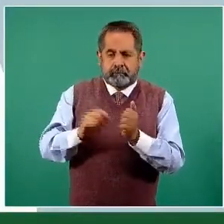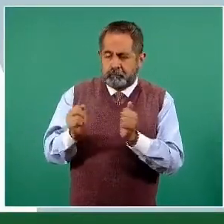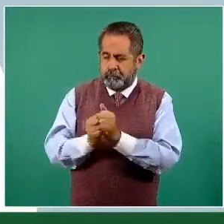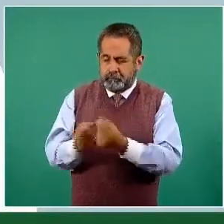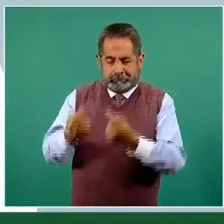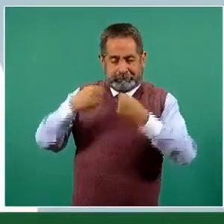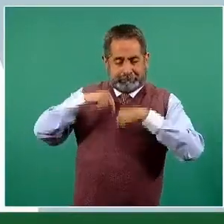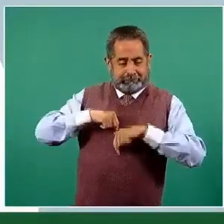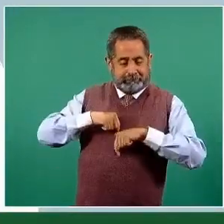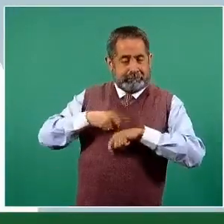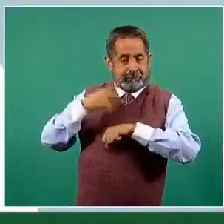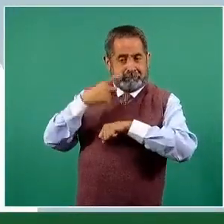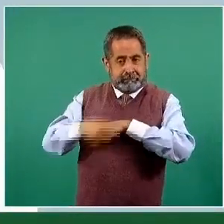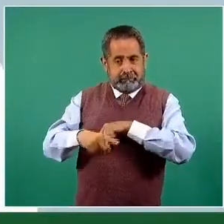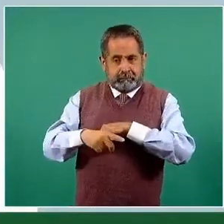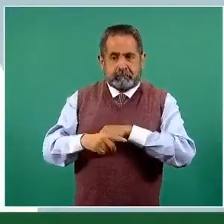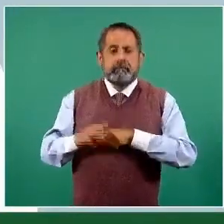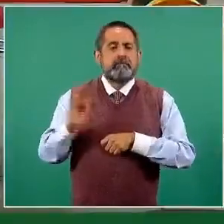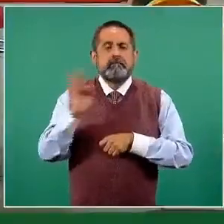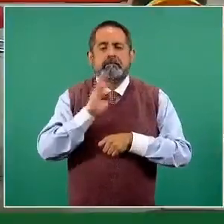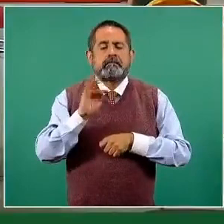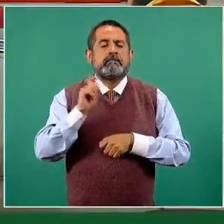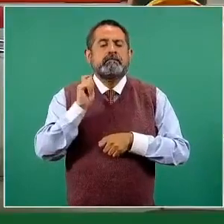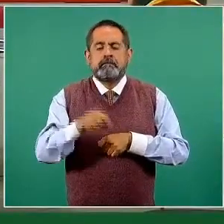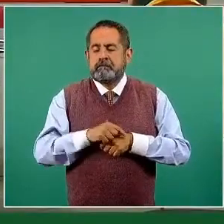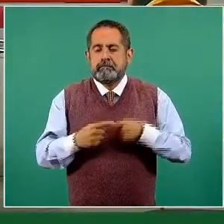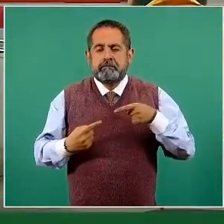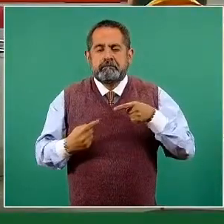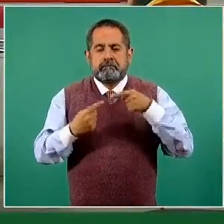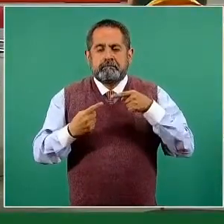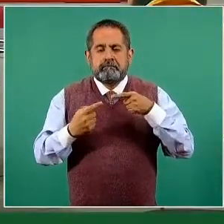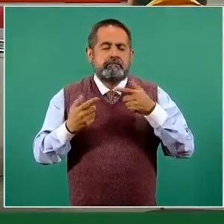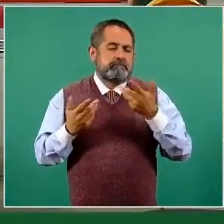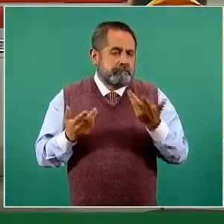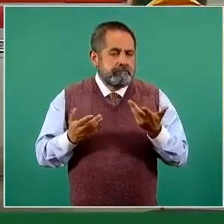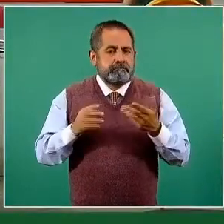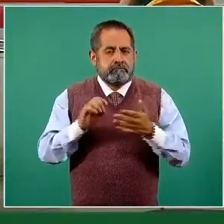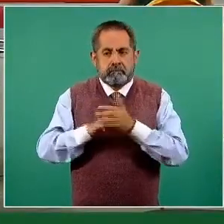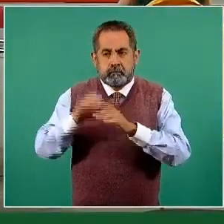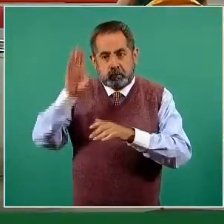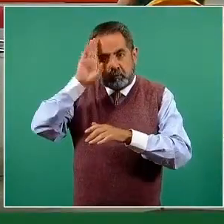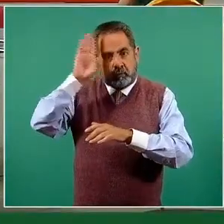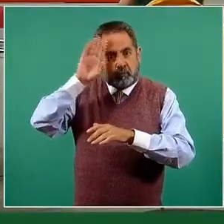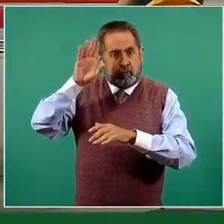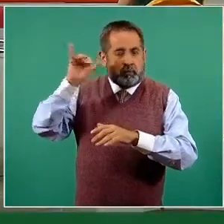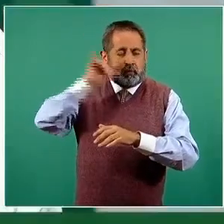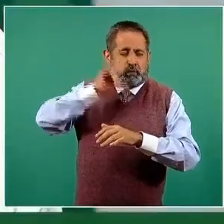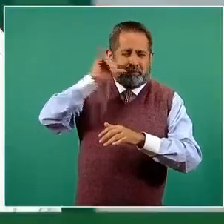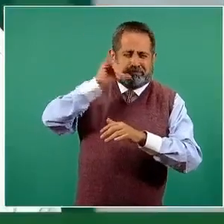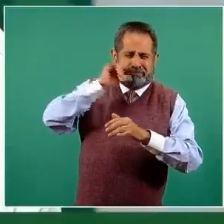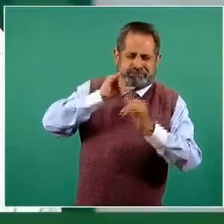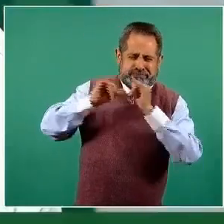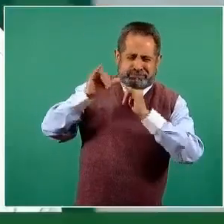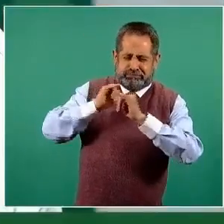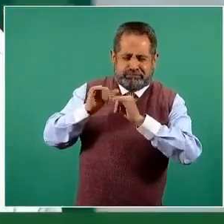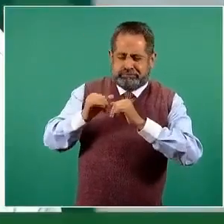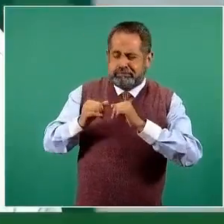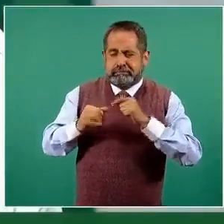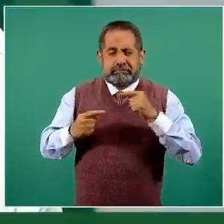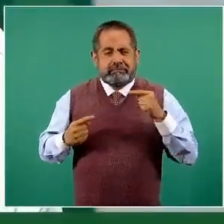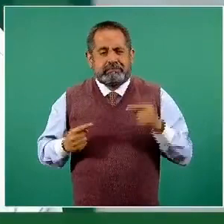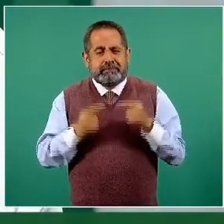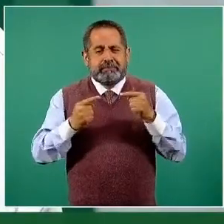para nuestra salud pudiera también, sobre todo cuando se consume en exceso, puede